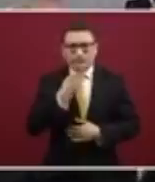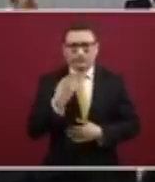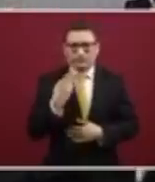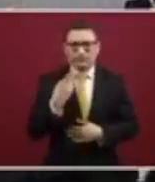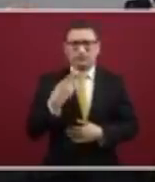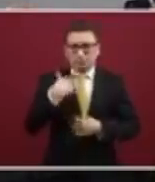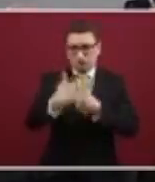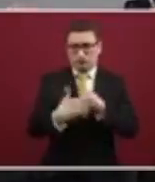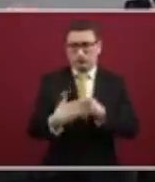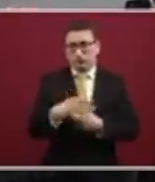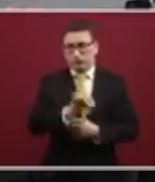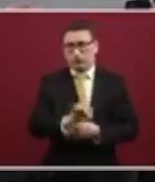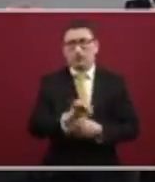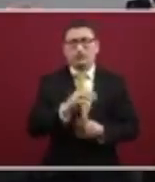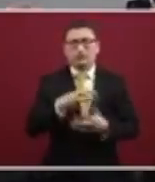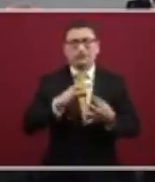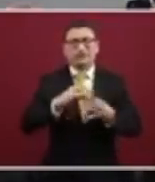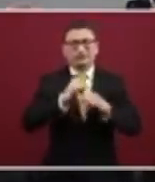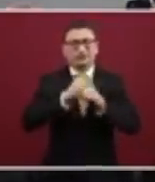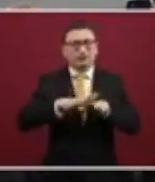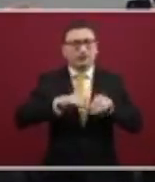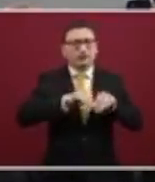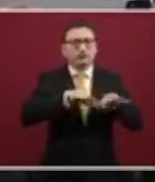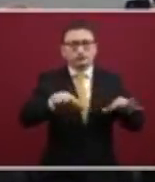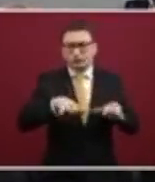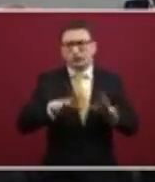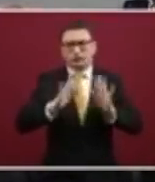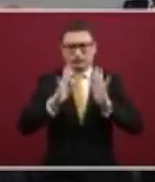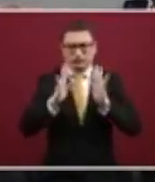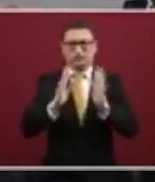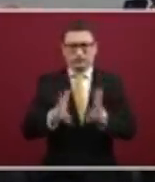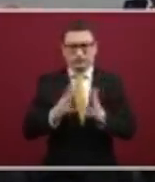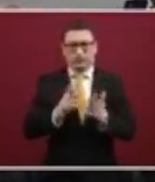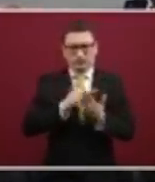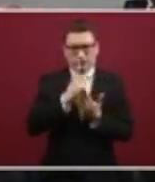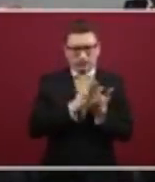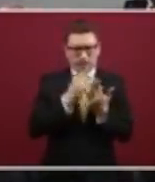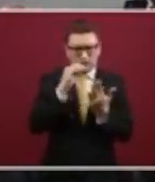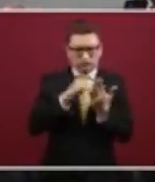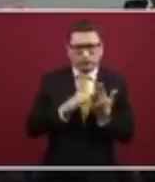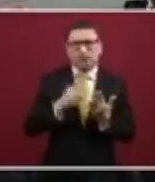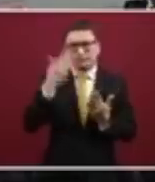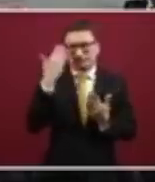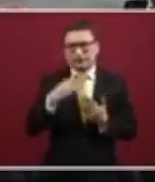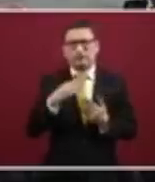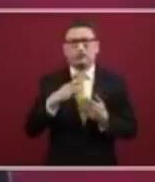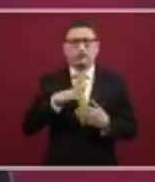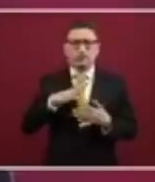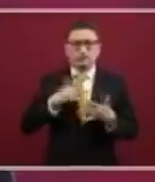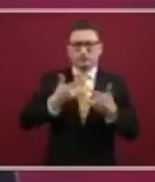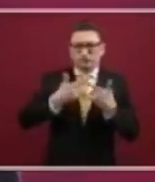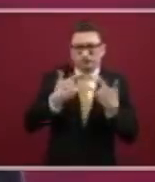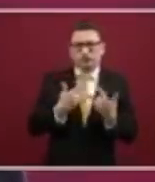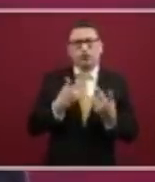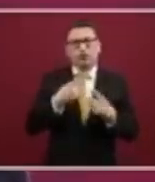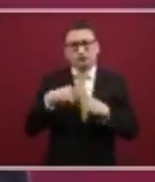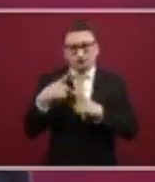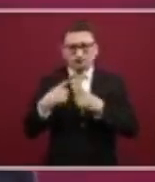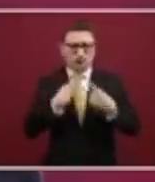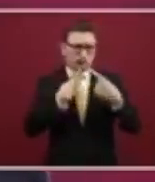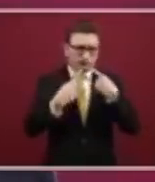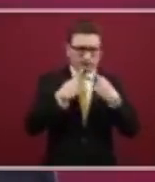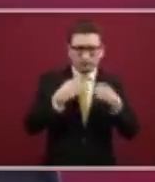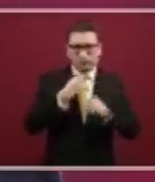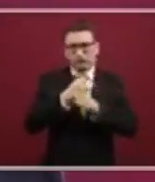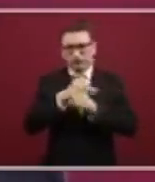el jueves, que en los medios públicos ya se tienen programadas series, programas de debate, de información